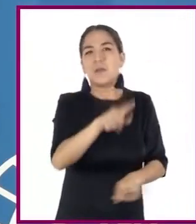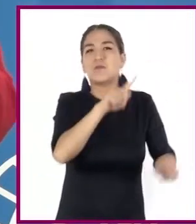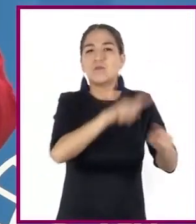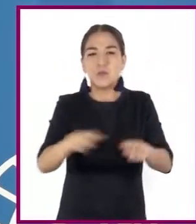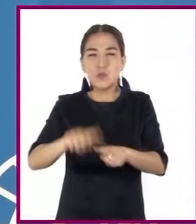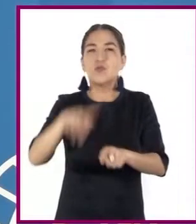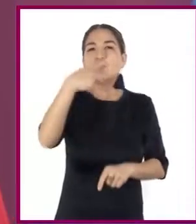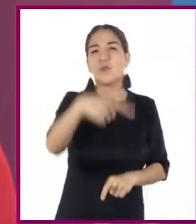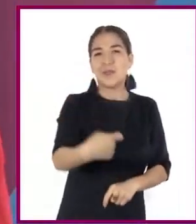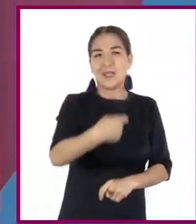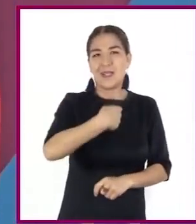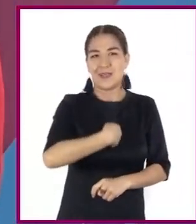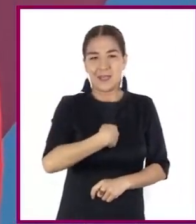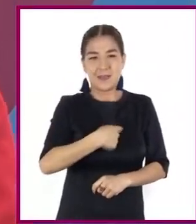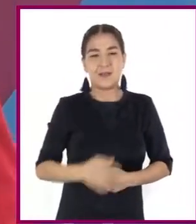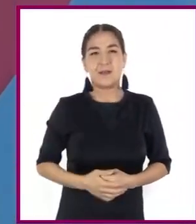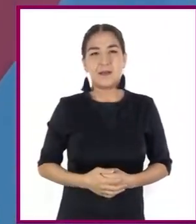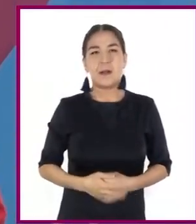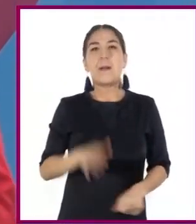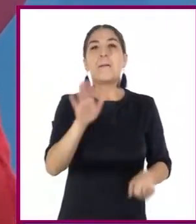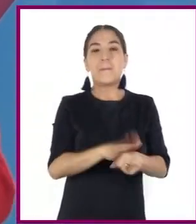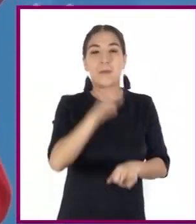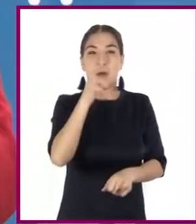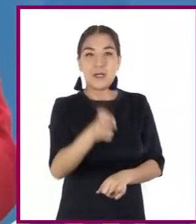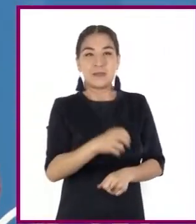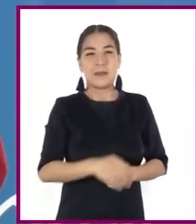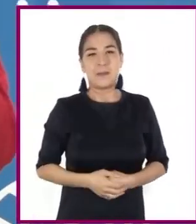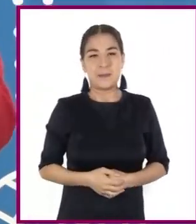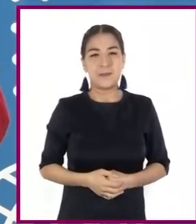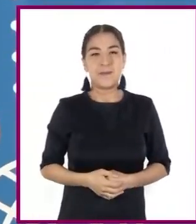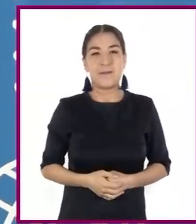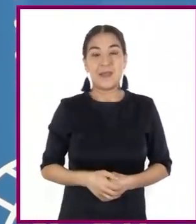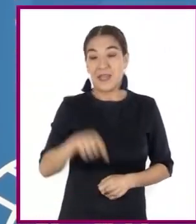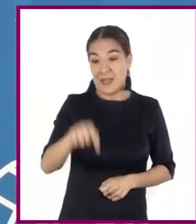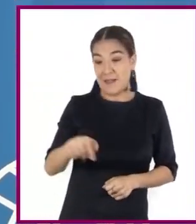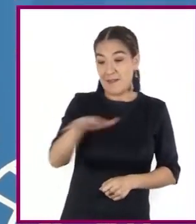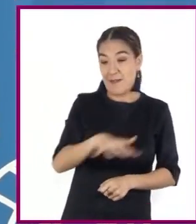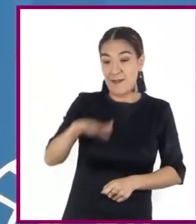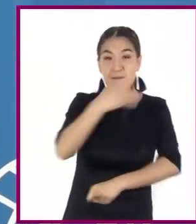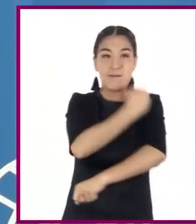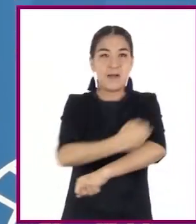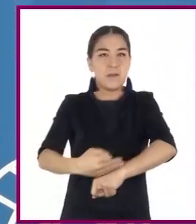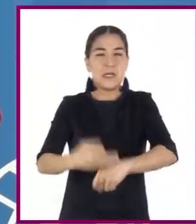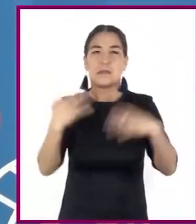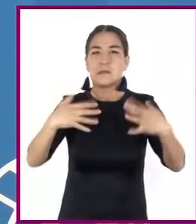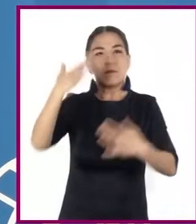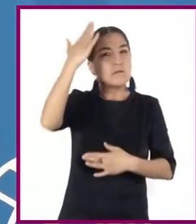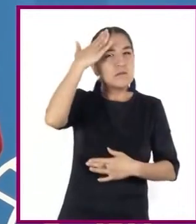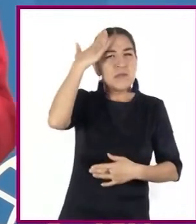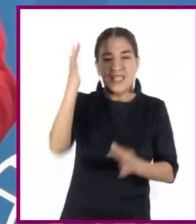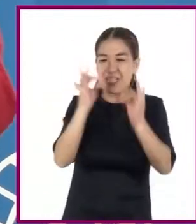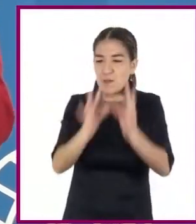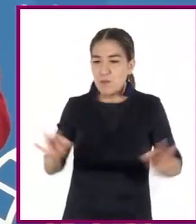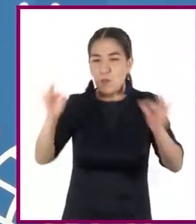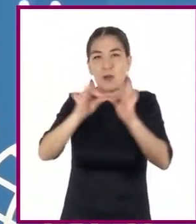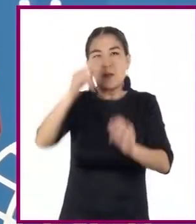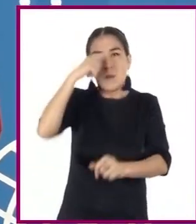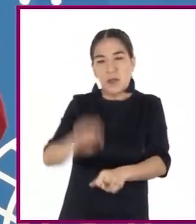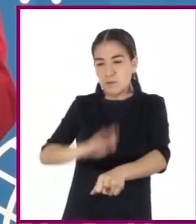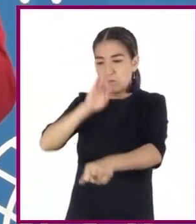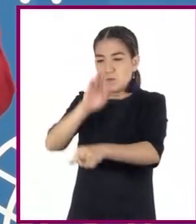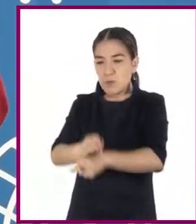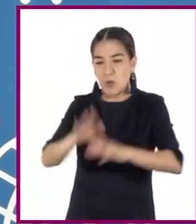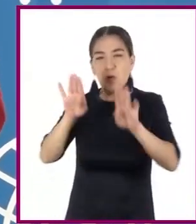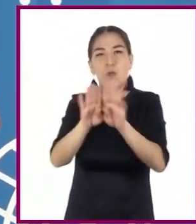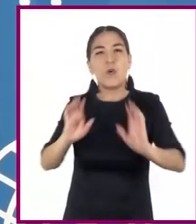nuestra identidad. Por lo tanto, Nayeli, la familia es una referencia o soporte en el cual nos